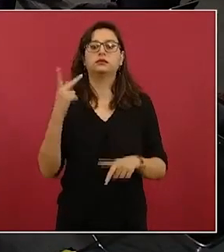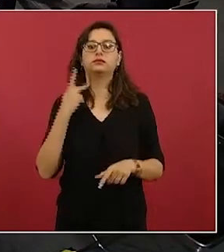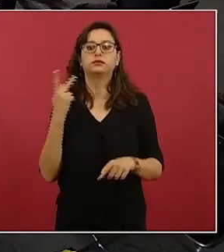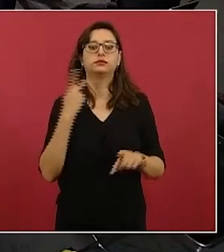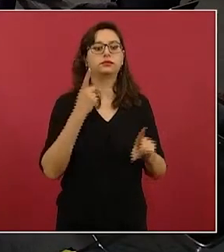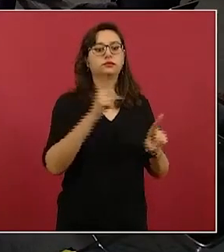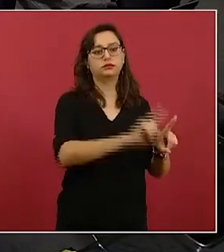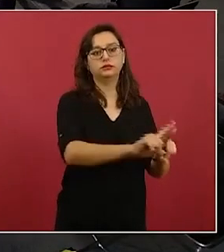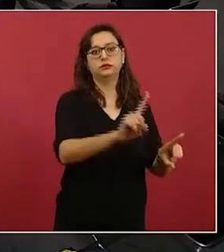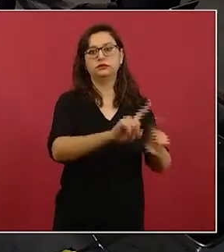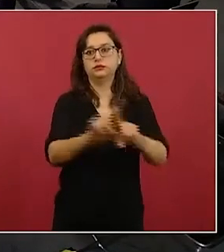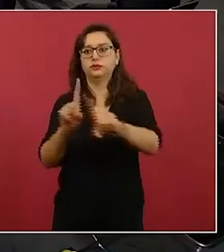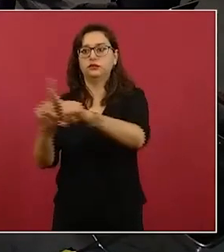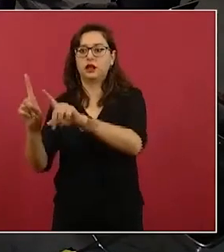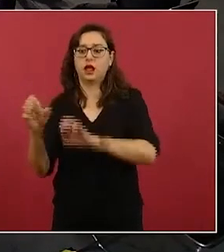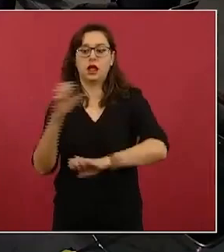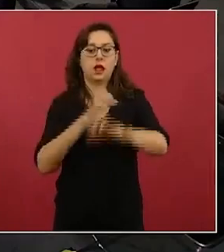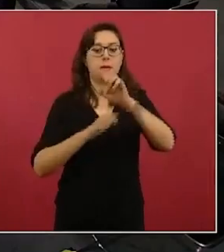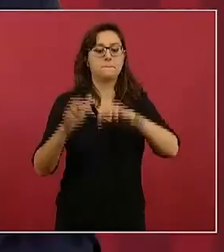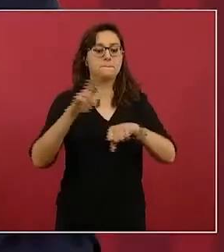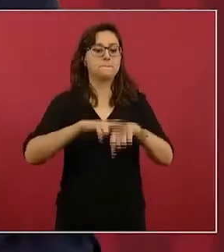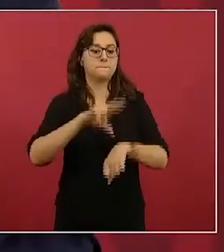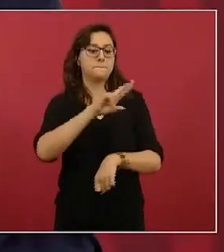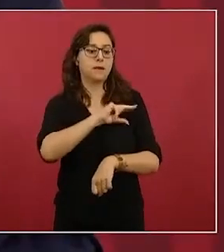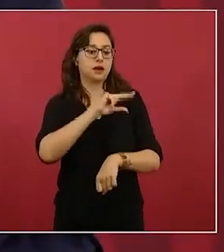a las empresas,